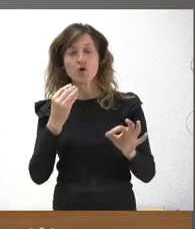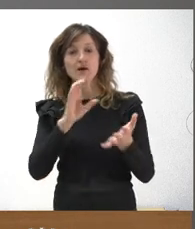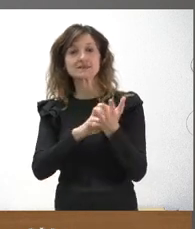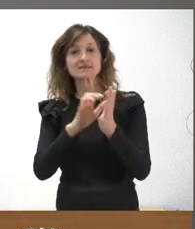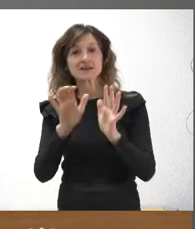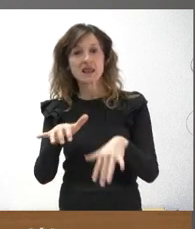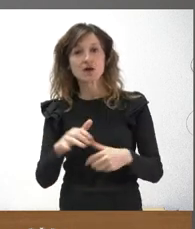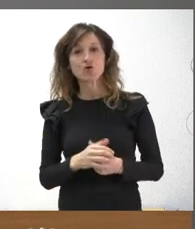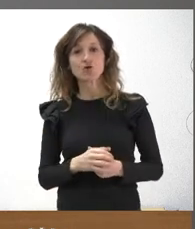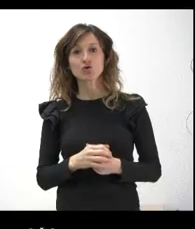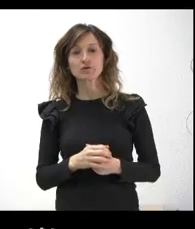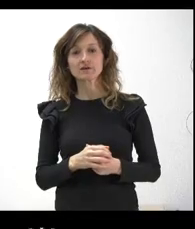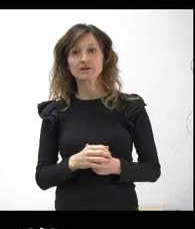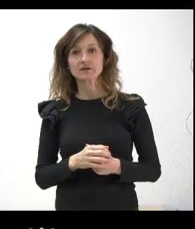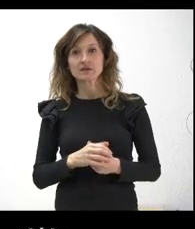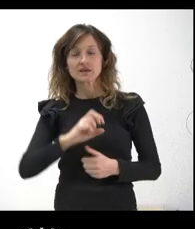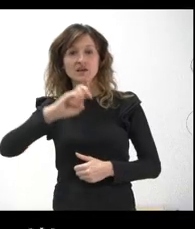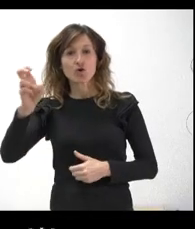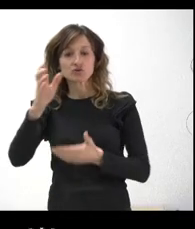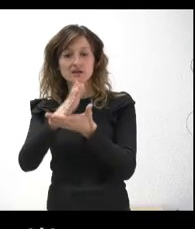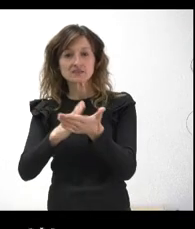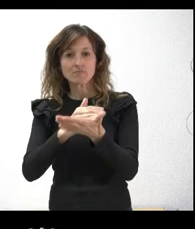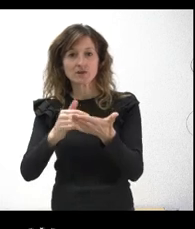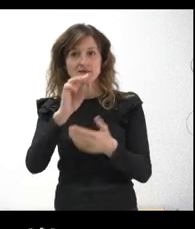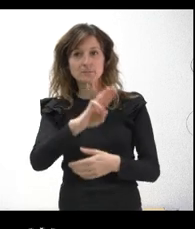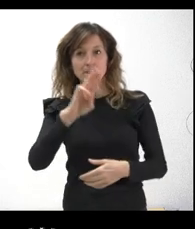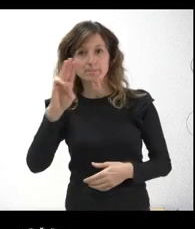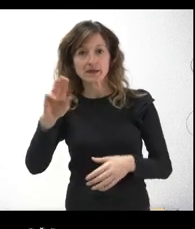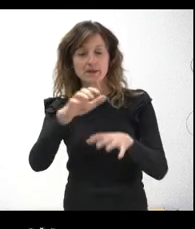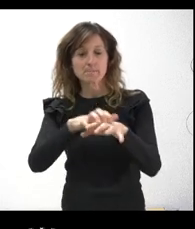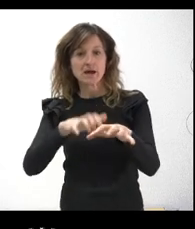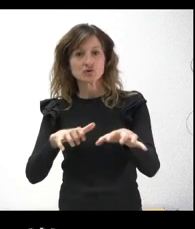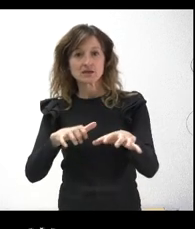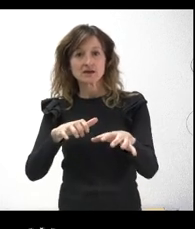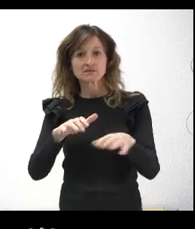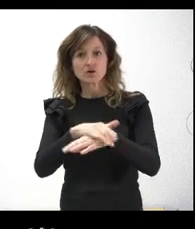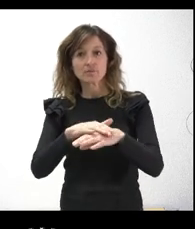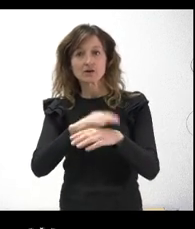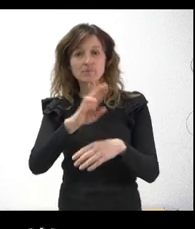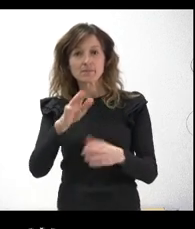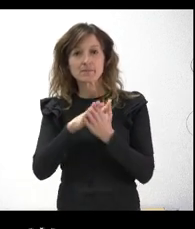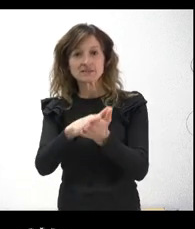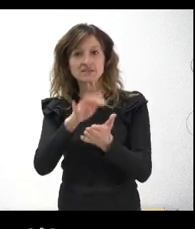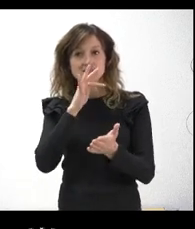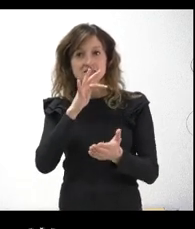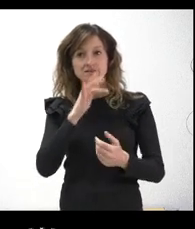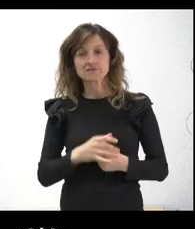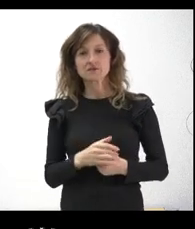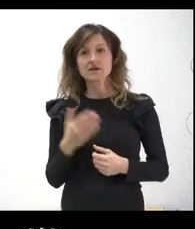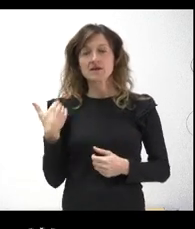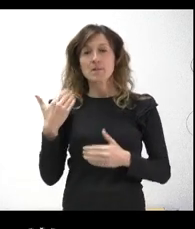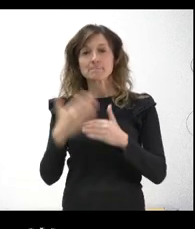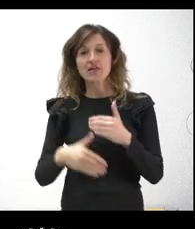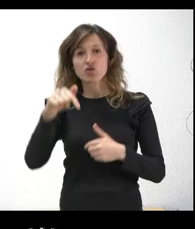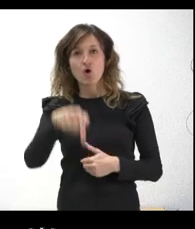y y otras comunidades del PP la mayoría de las comunidades gobernadas por el PP no lo han presentado se acaba el plazo